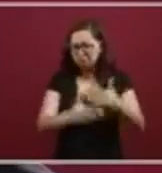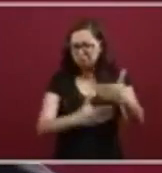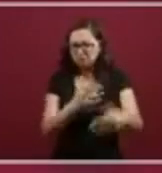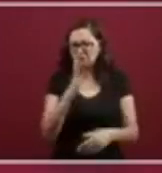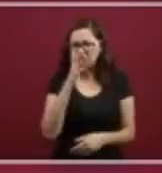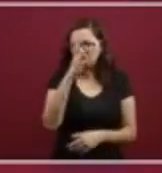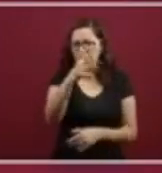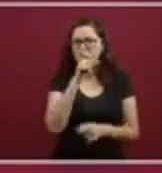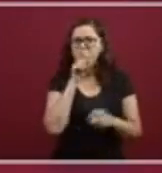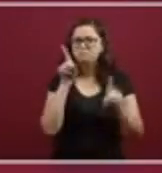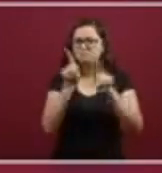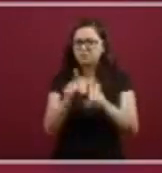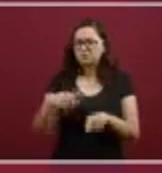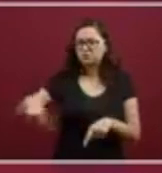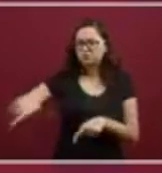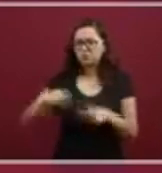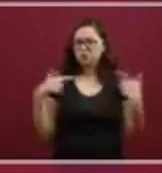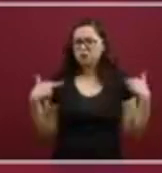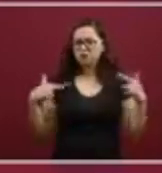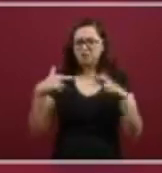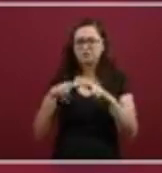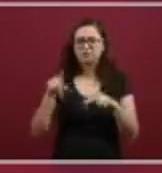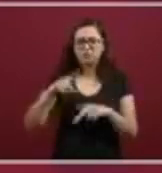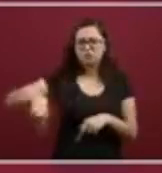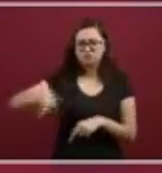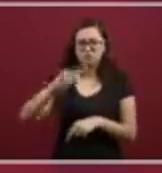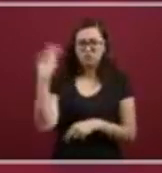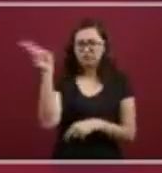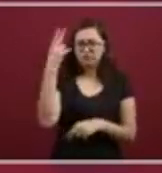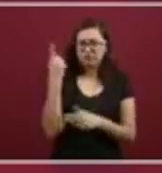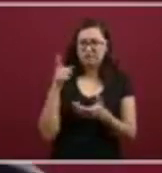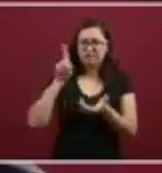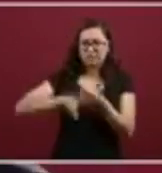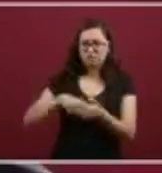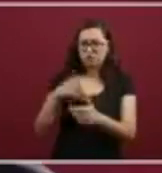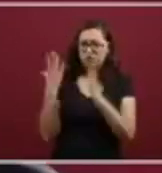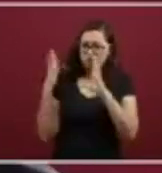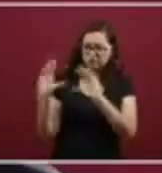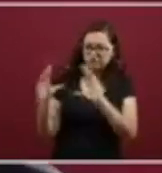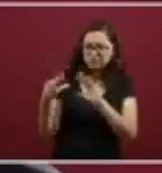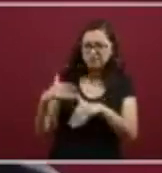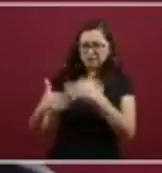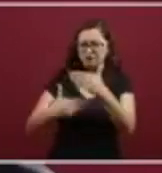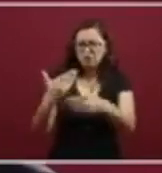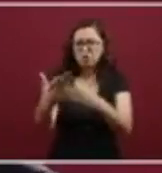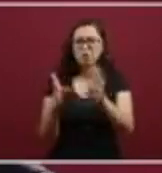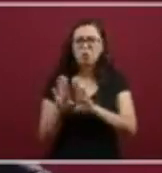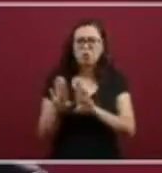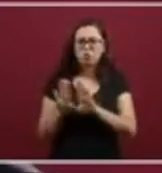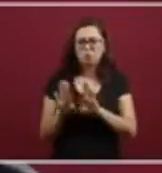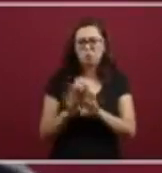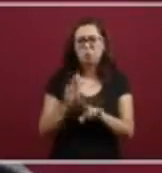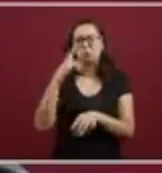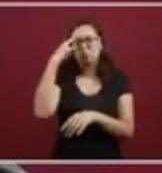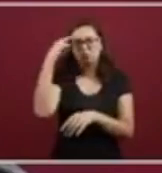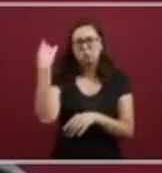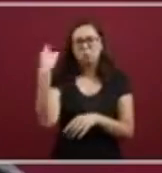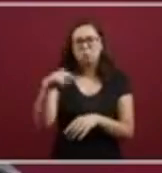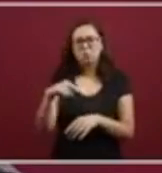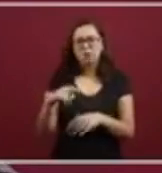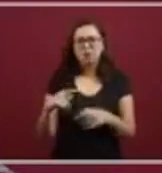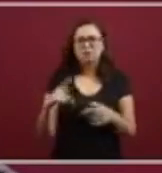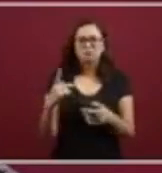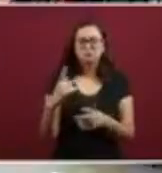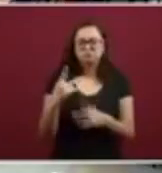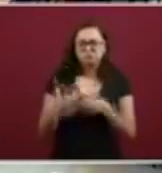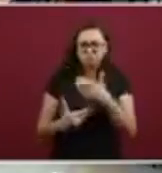magisterial en las normales y vamos a aprovechar este esfuerzo para que sea una especie de programa